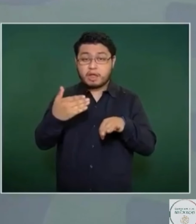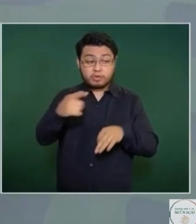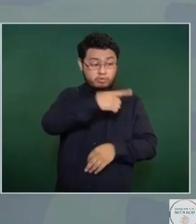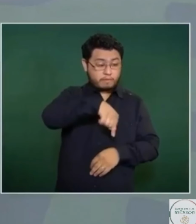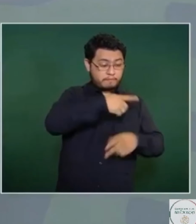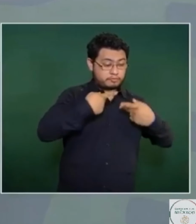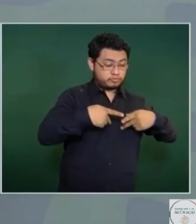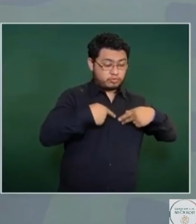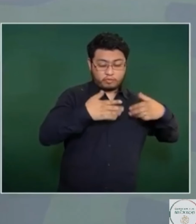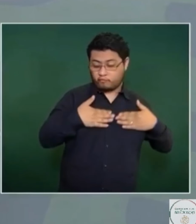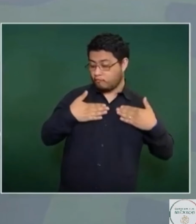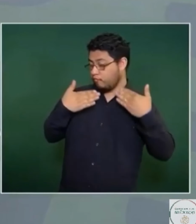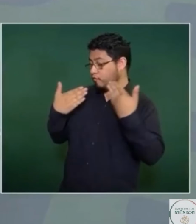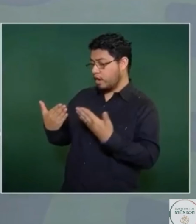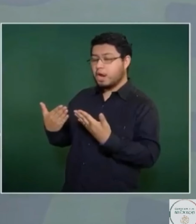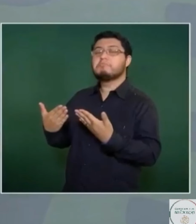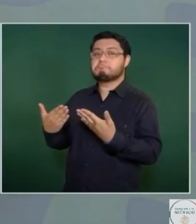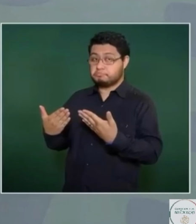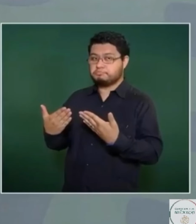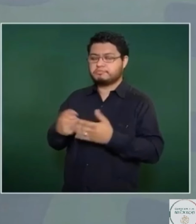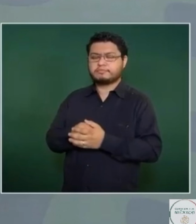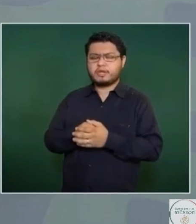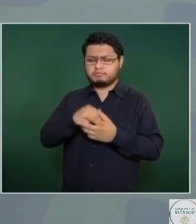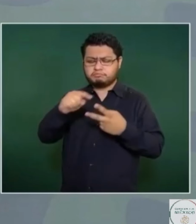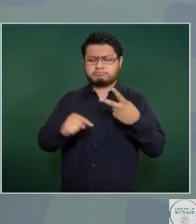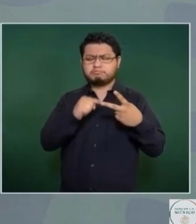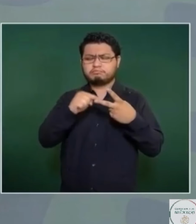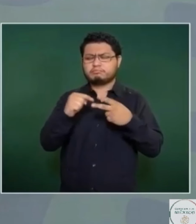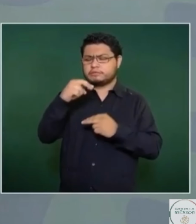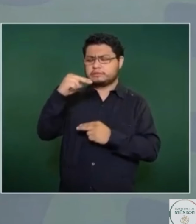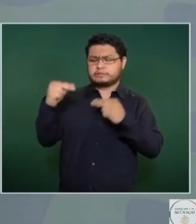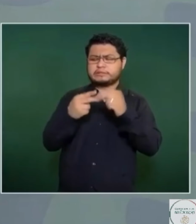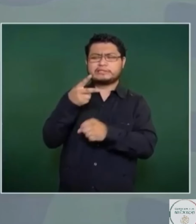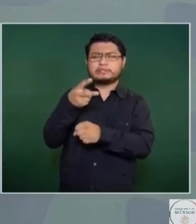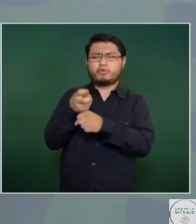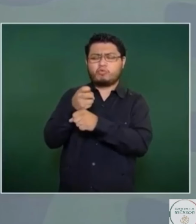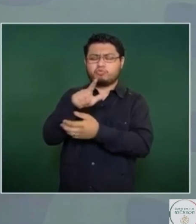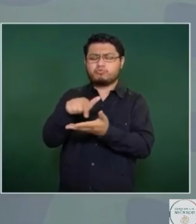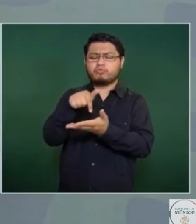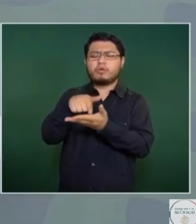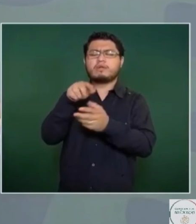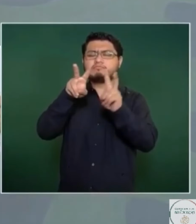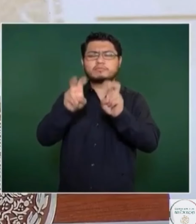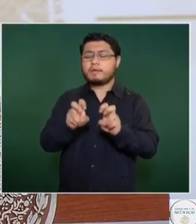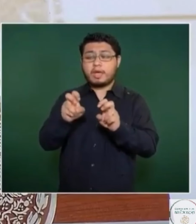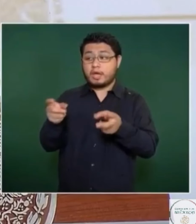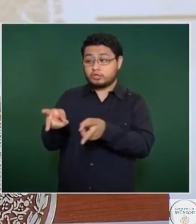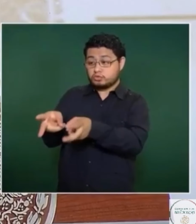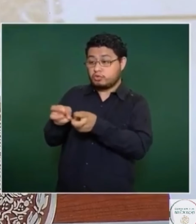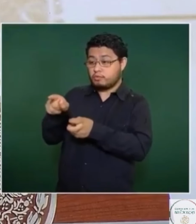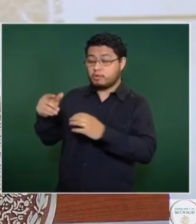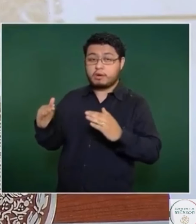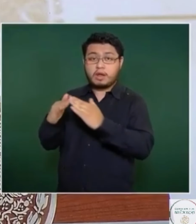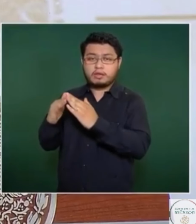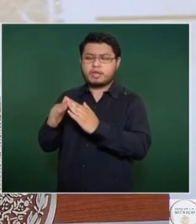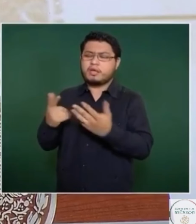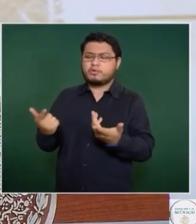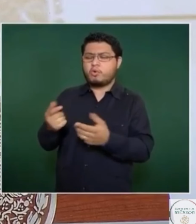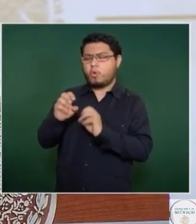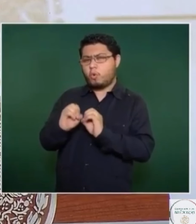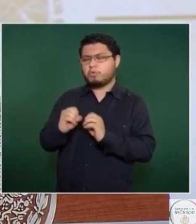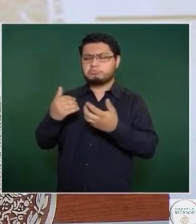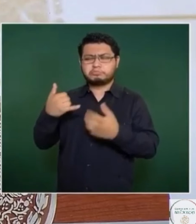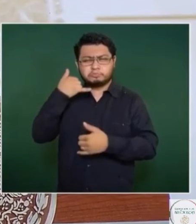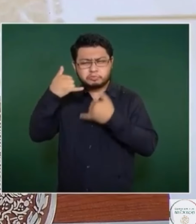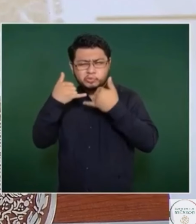ciudadanía. Ocupamos el segundo lugar con menos robos a casa habitación del país, segundo lugar con menos casos de extorsión. Siguiente, por